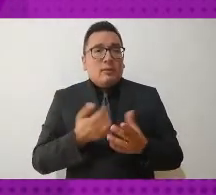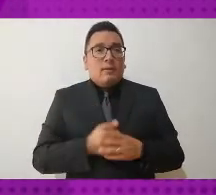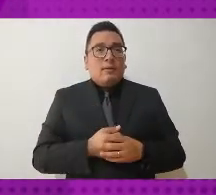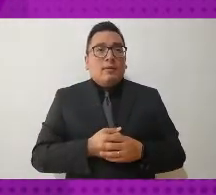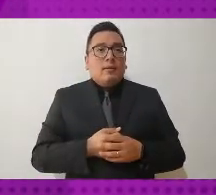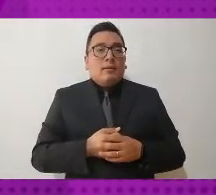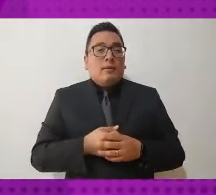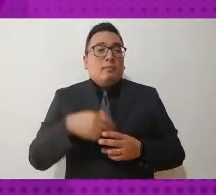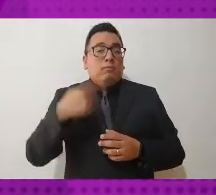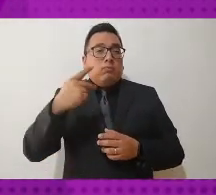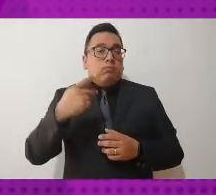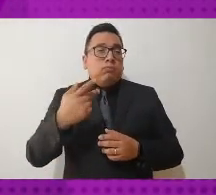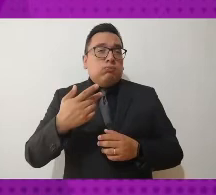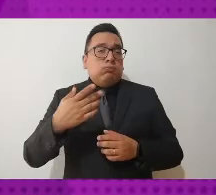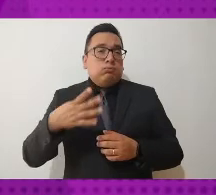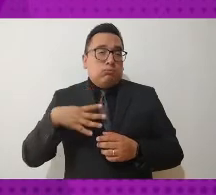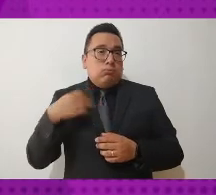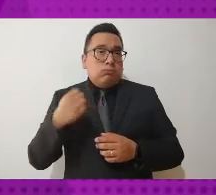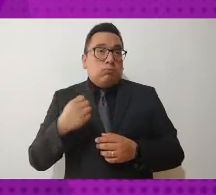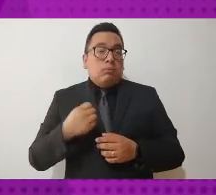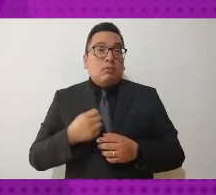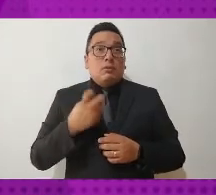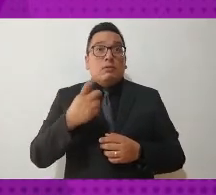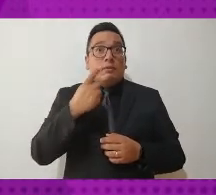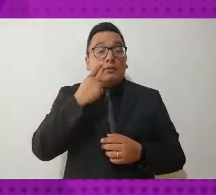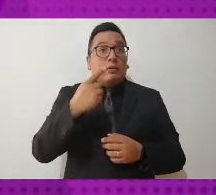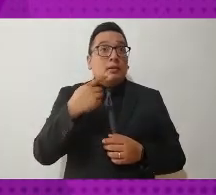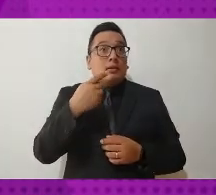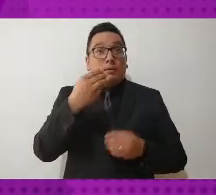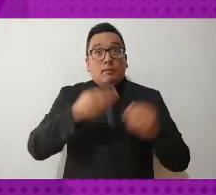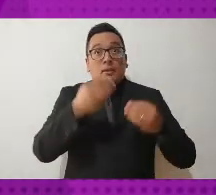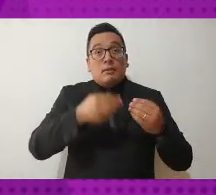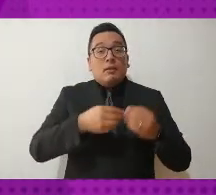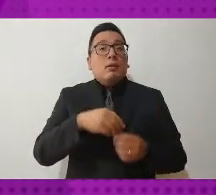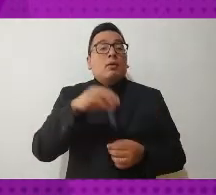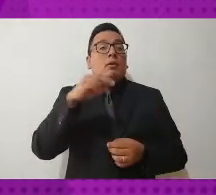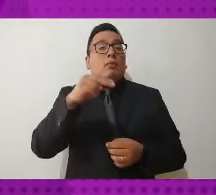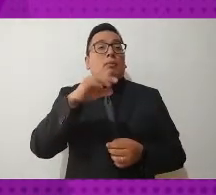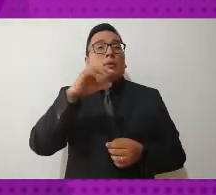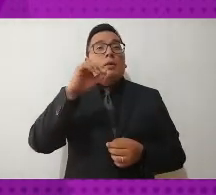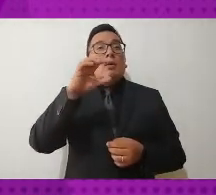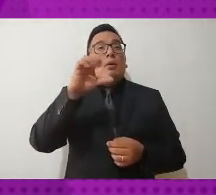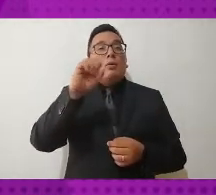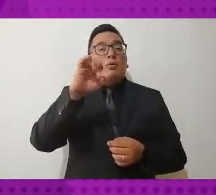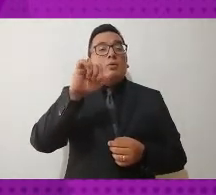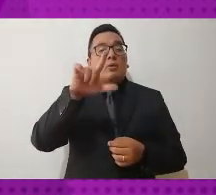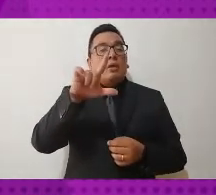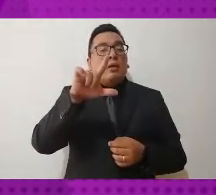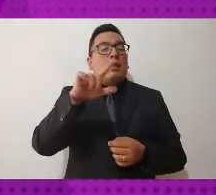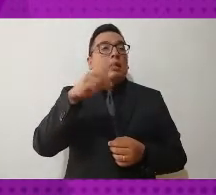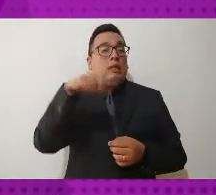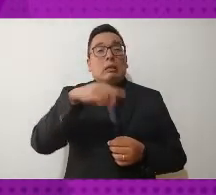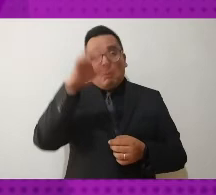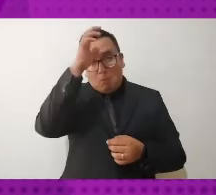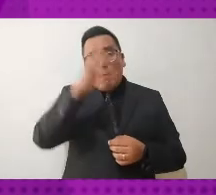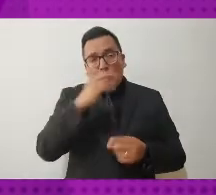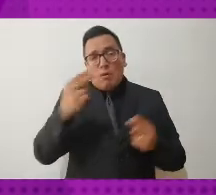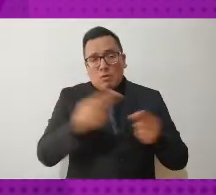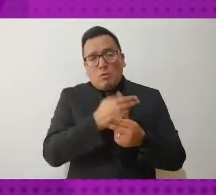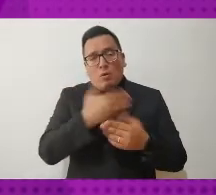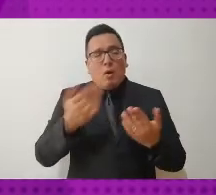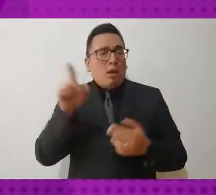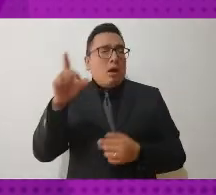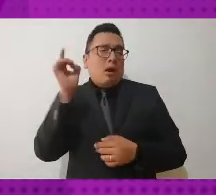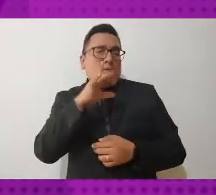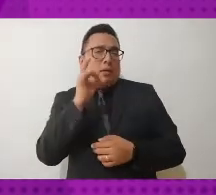tus trabajos ahí nada más el dato el magistrado de socie El baena también erguísimamente coahuilense y está ahora